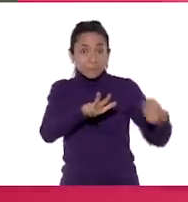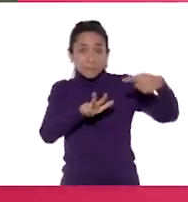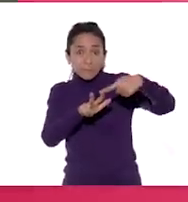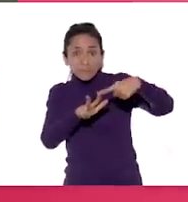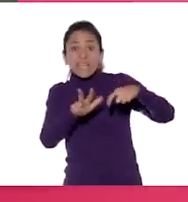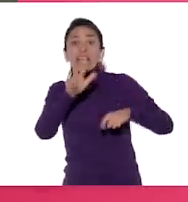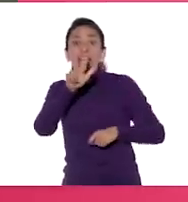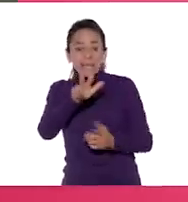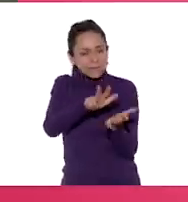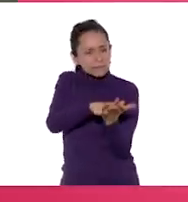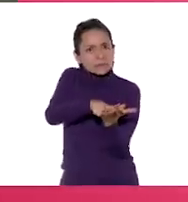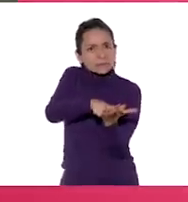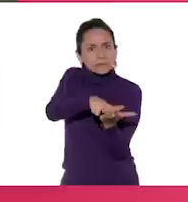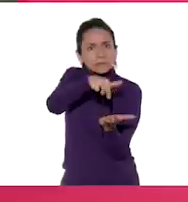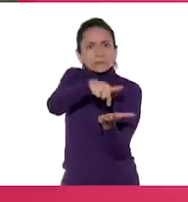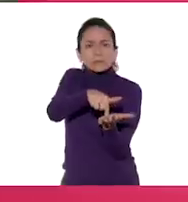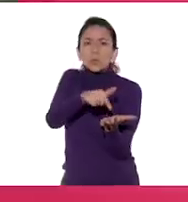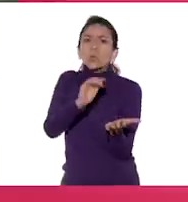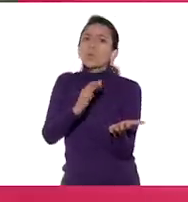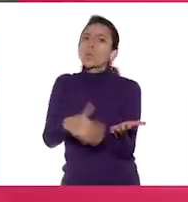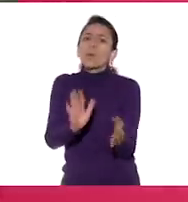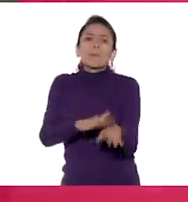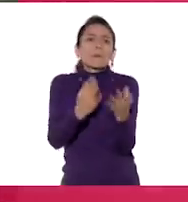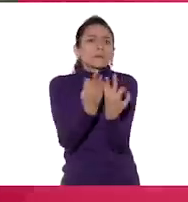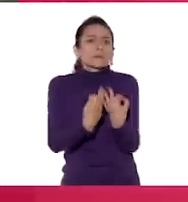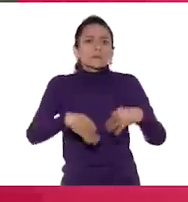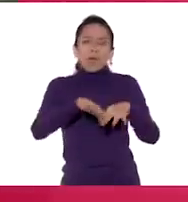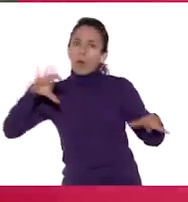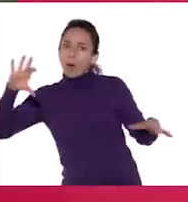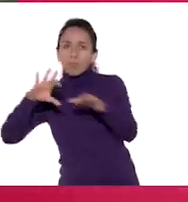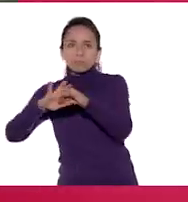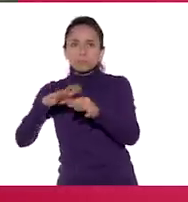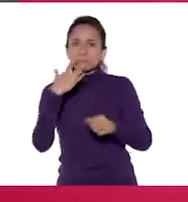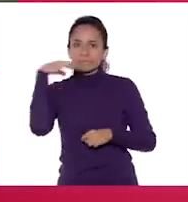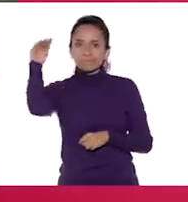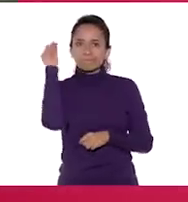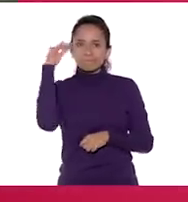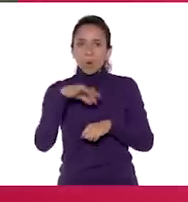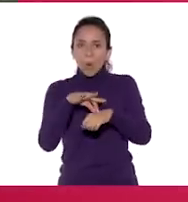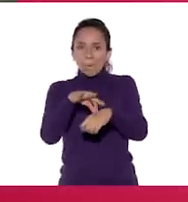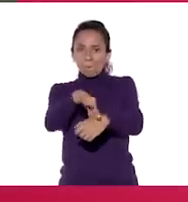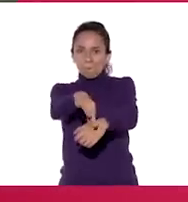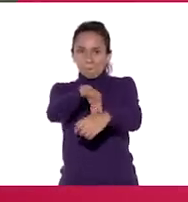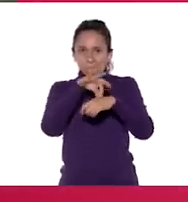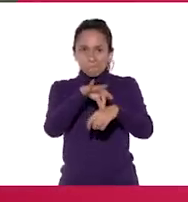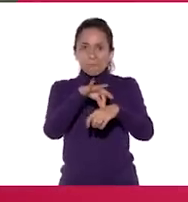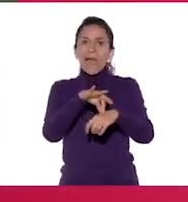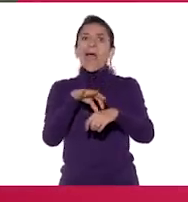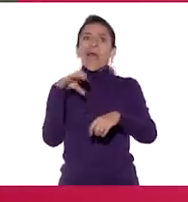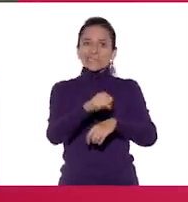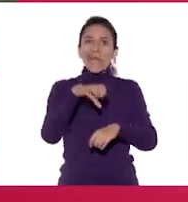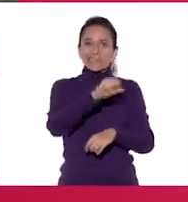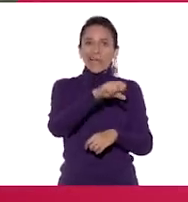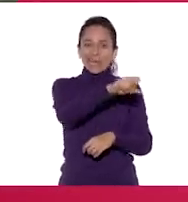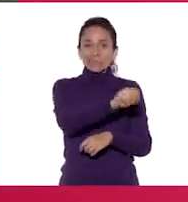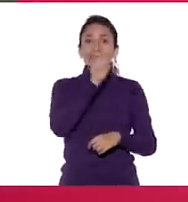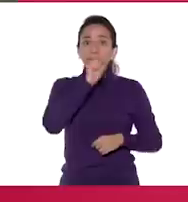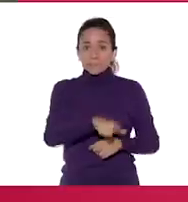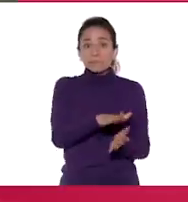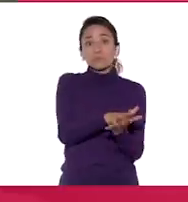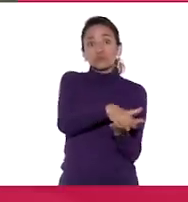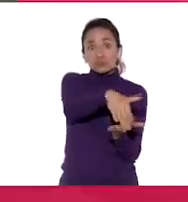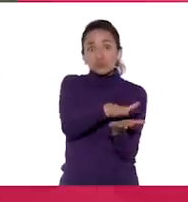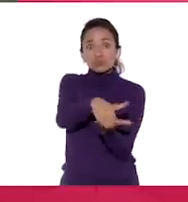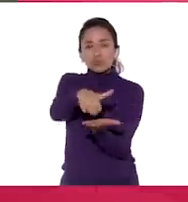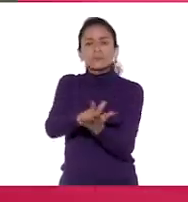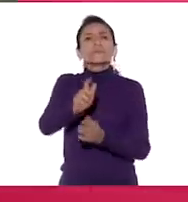más representativo en la huella de un dinosaurio carnívoro. Tenemos impresiones de las garras muy, muy bien definidas, las cuales se localizan